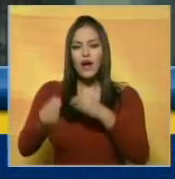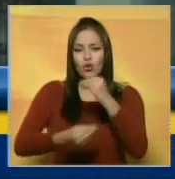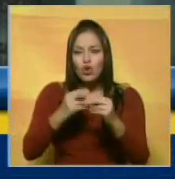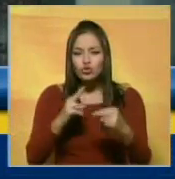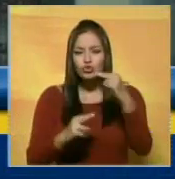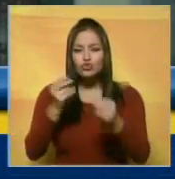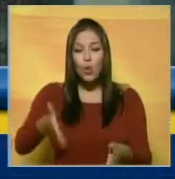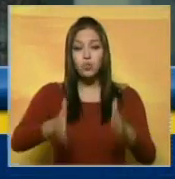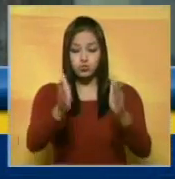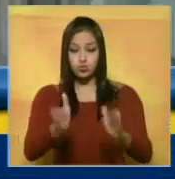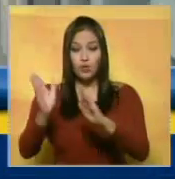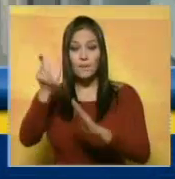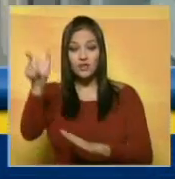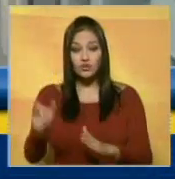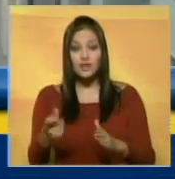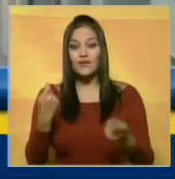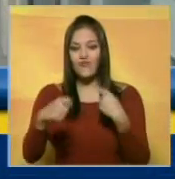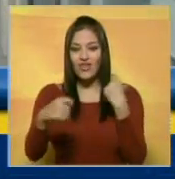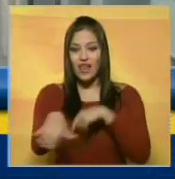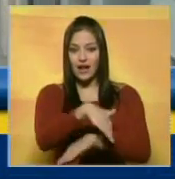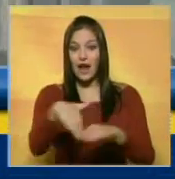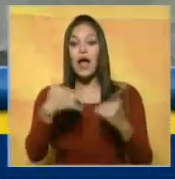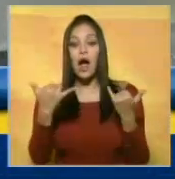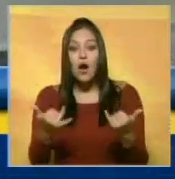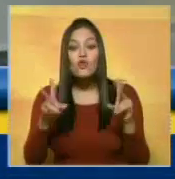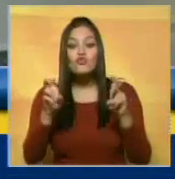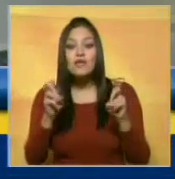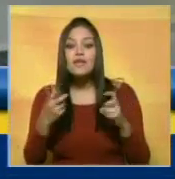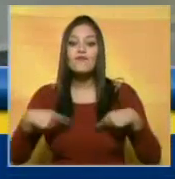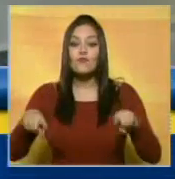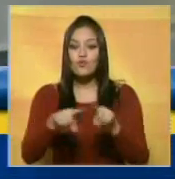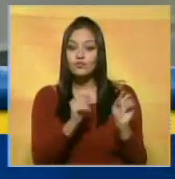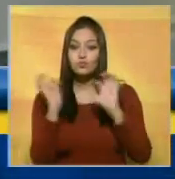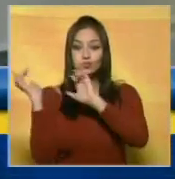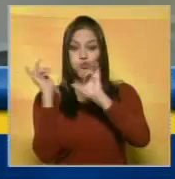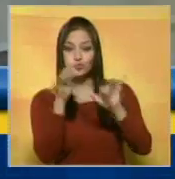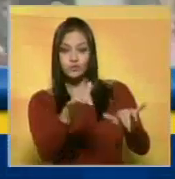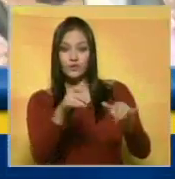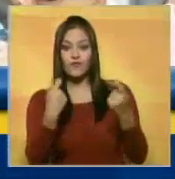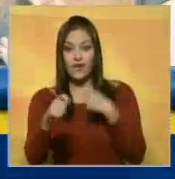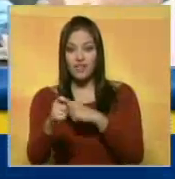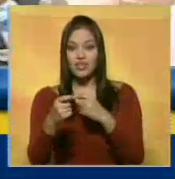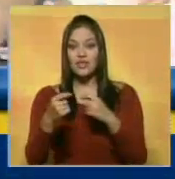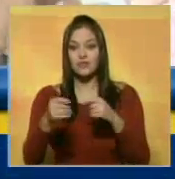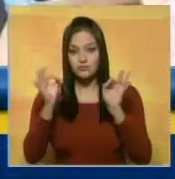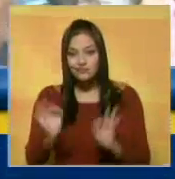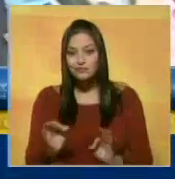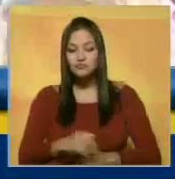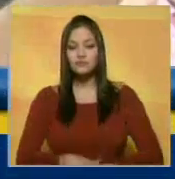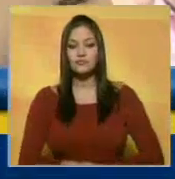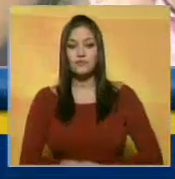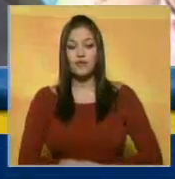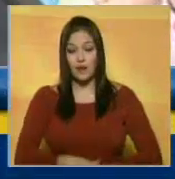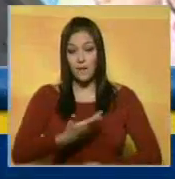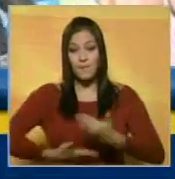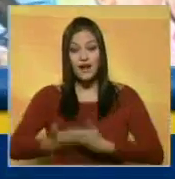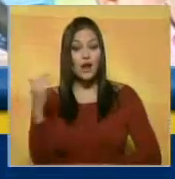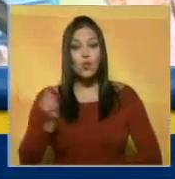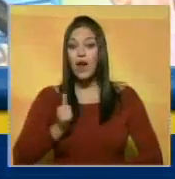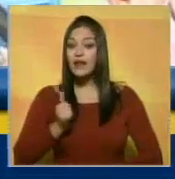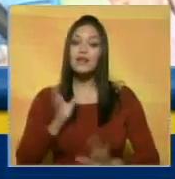albergará a comerciantes informales tamb tenemos Este mercado esp para que milita en